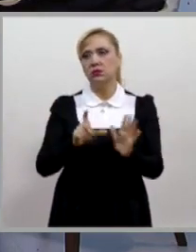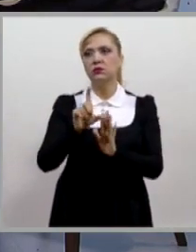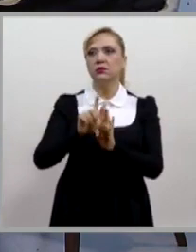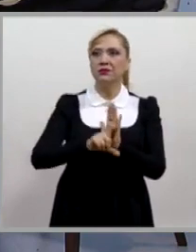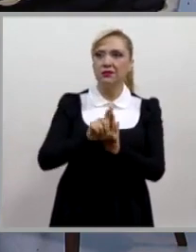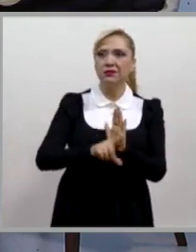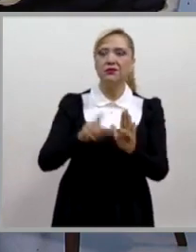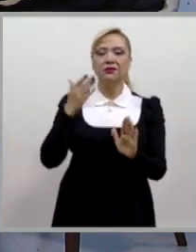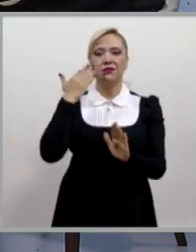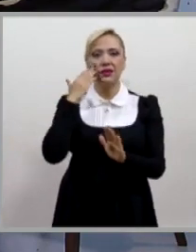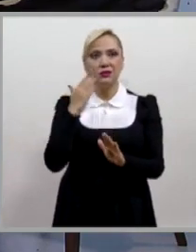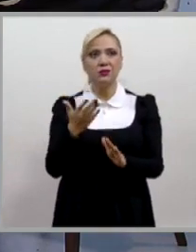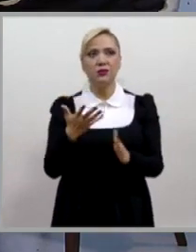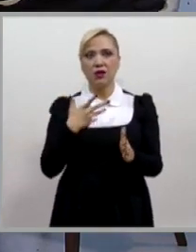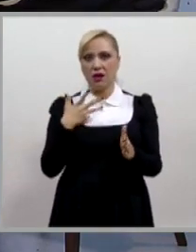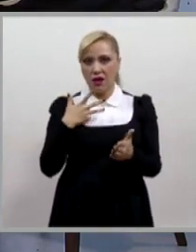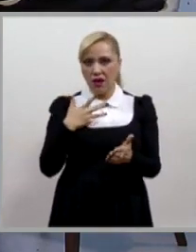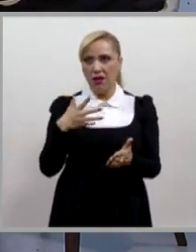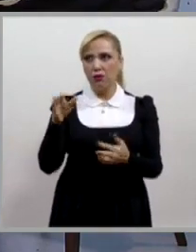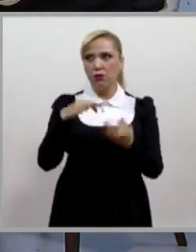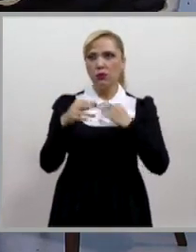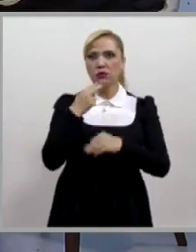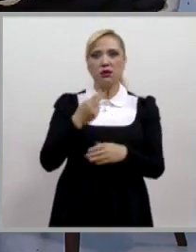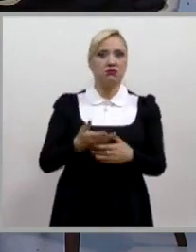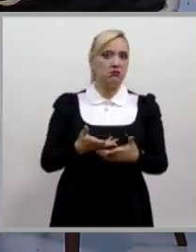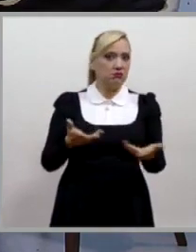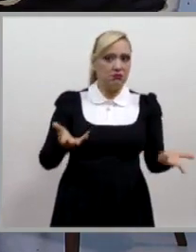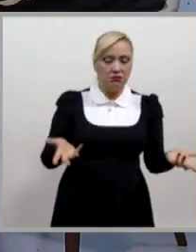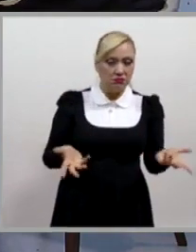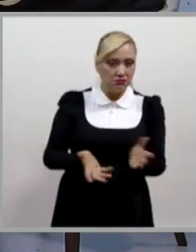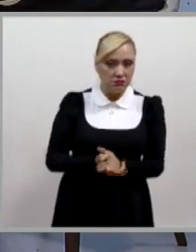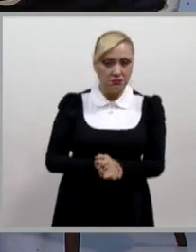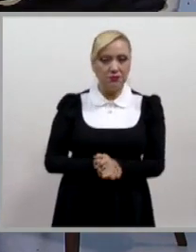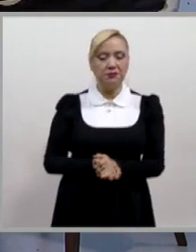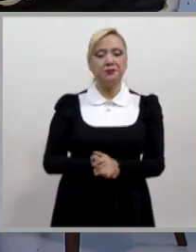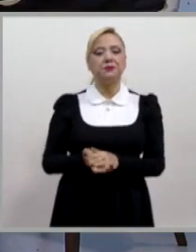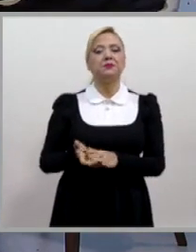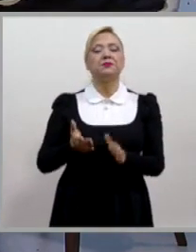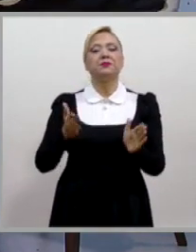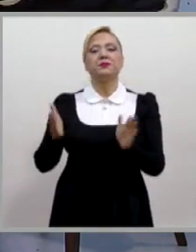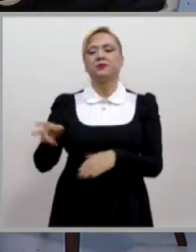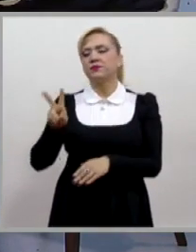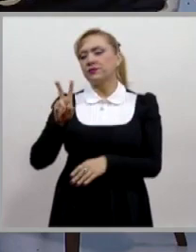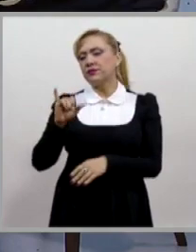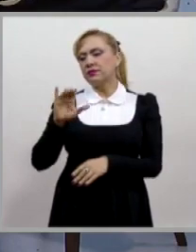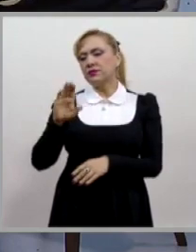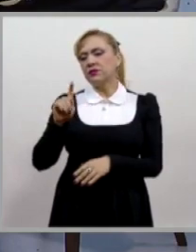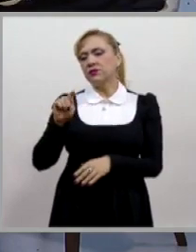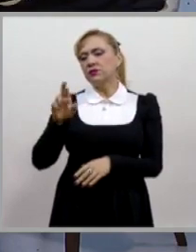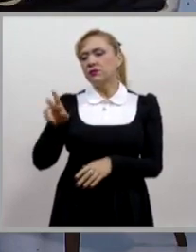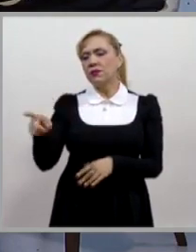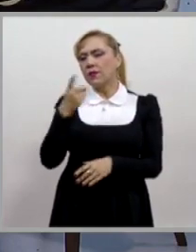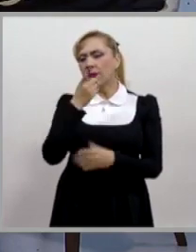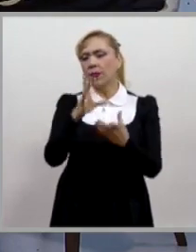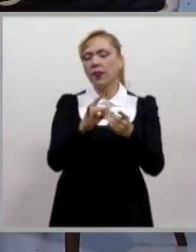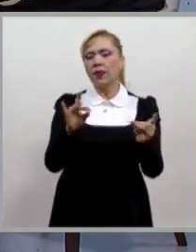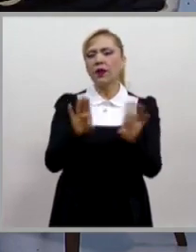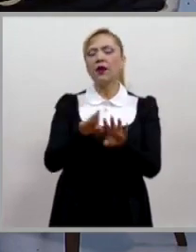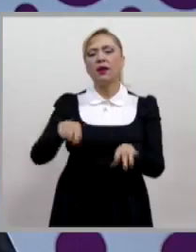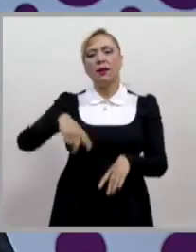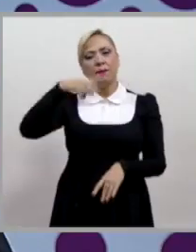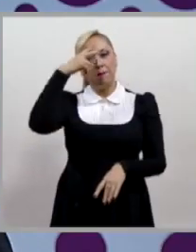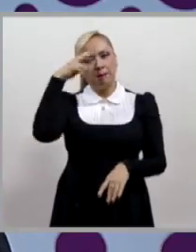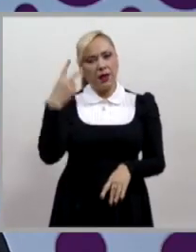me gustaría pasar a otro tema que también está presente en la agenda judicial y en México creo que es muy notorio la importancia,